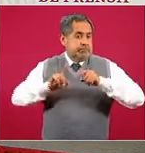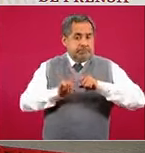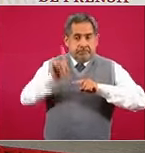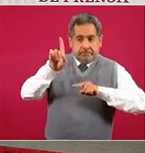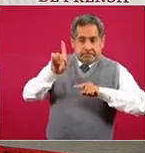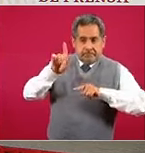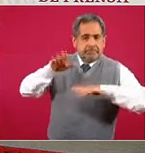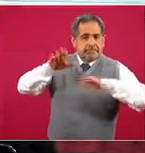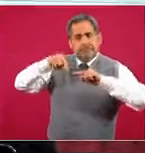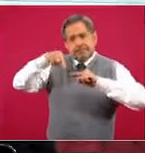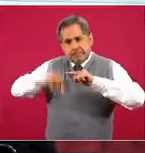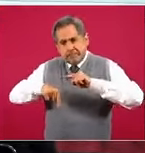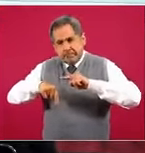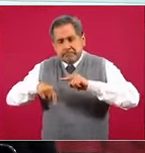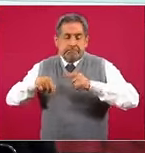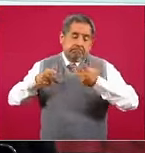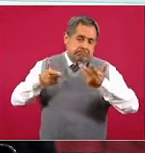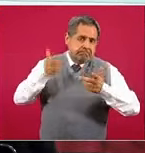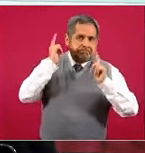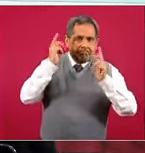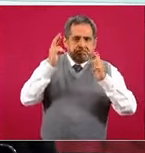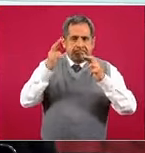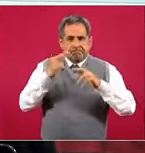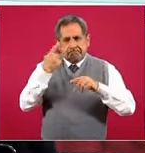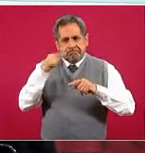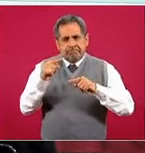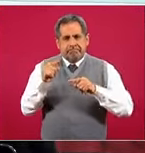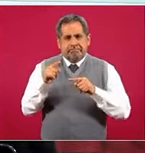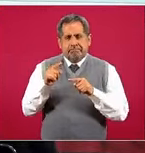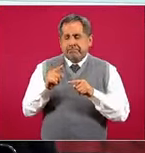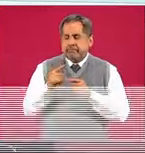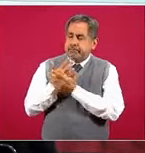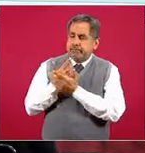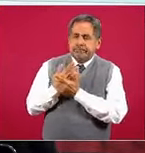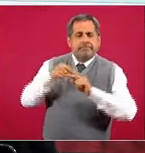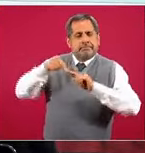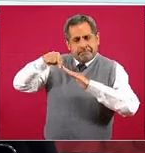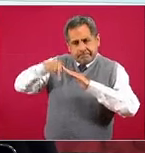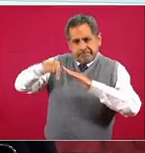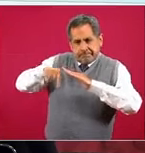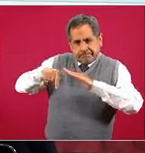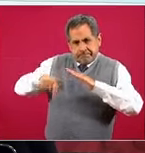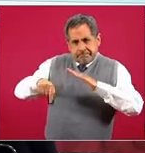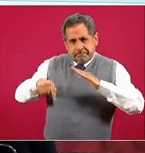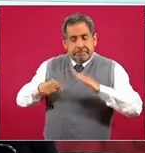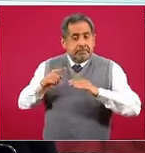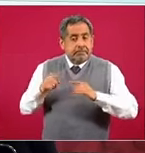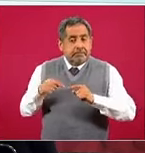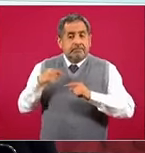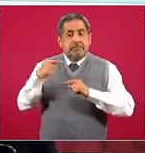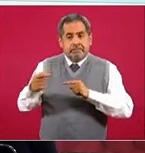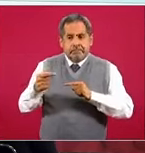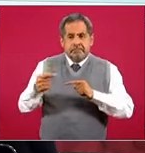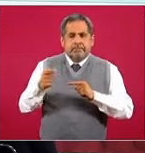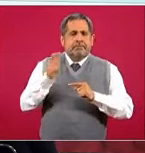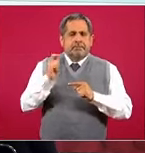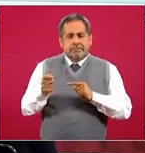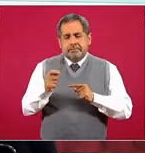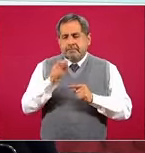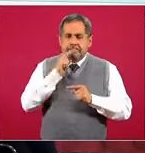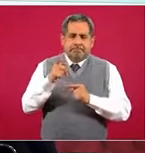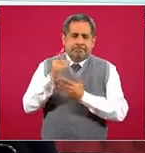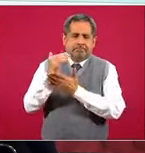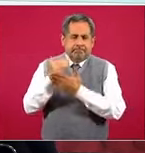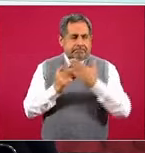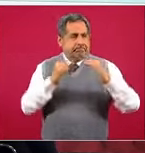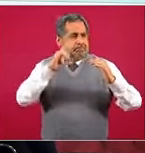abajo, siempre esperando, que a veces no se cumple, pero siempre esperando que tu siguiente ola sea